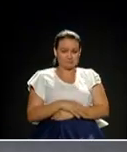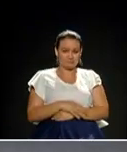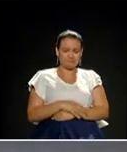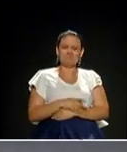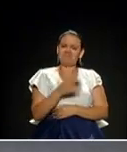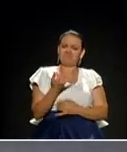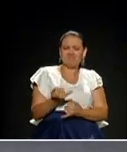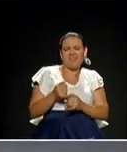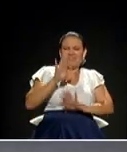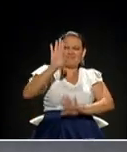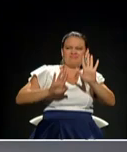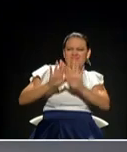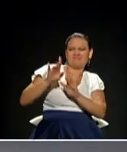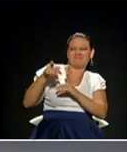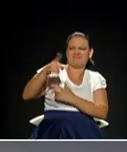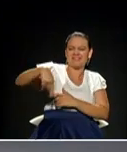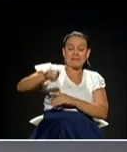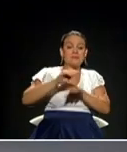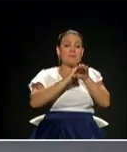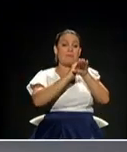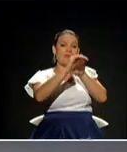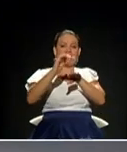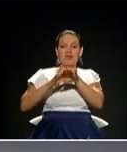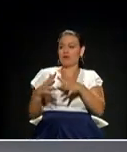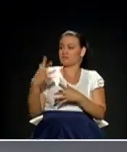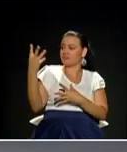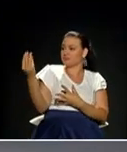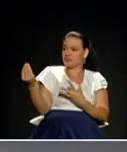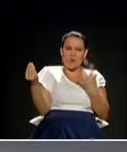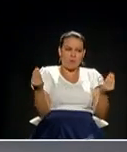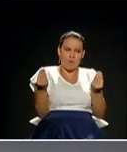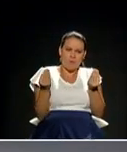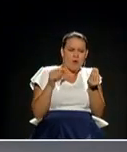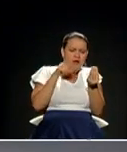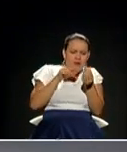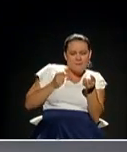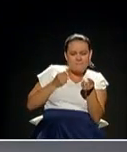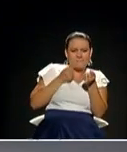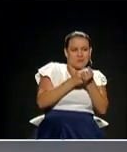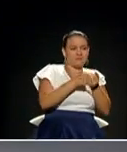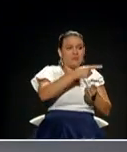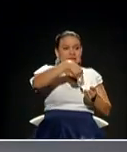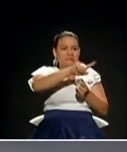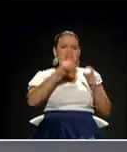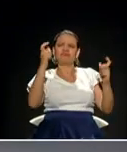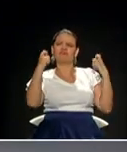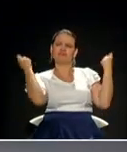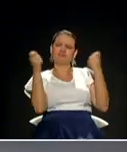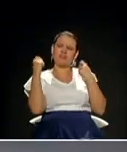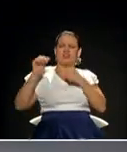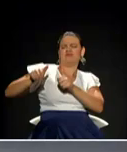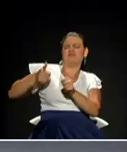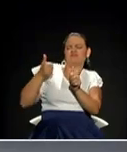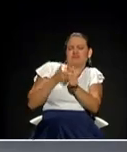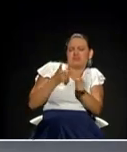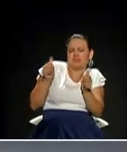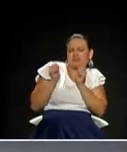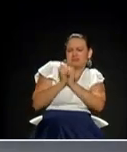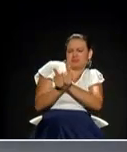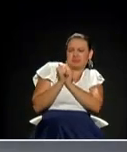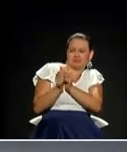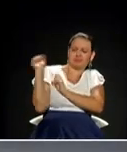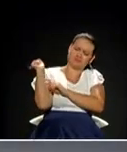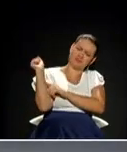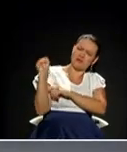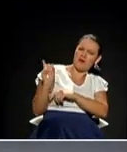candidatos están invitados con sus diferentes equipos de campaña a las personas que los han estado acompañado durante todos estos meses